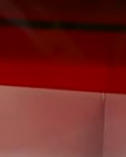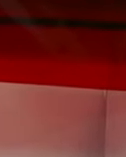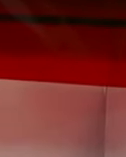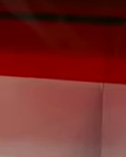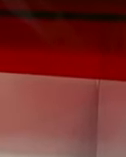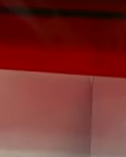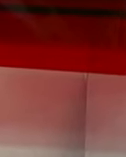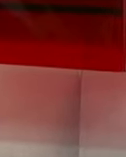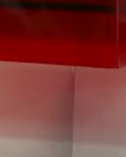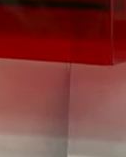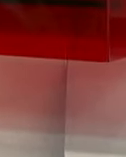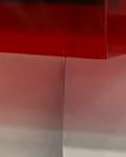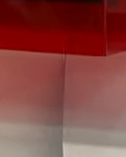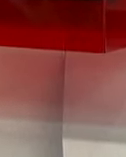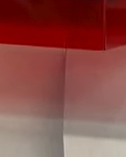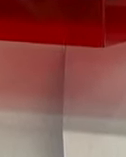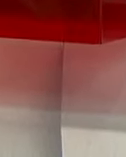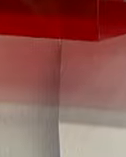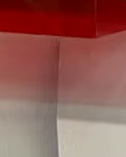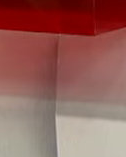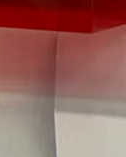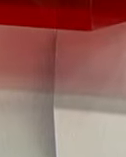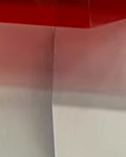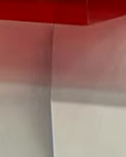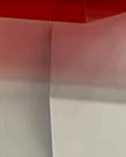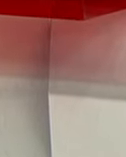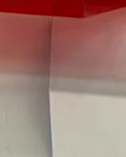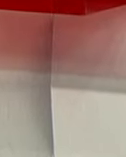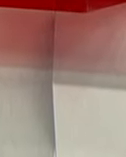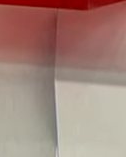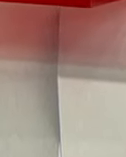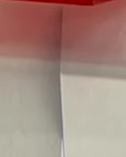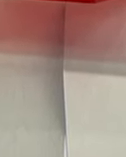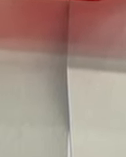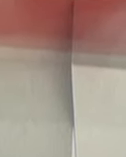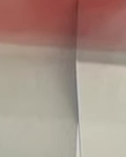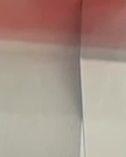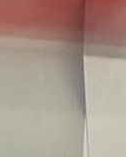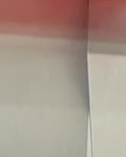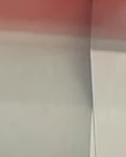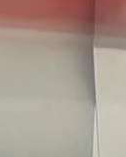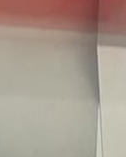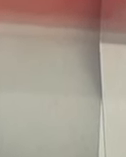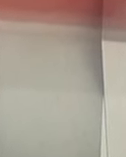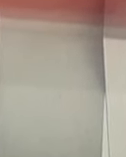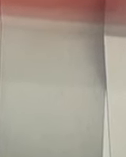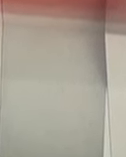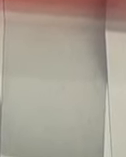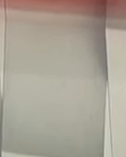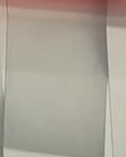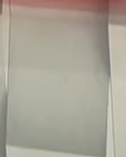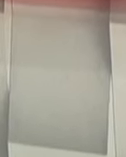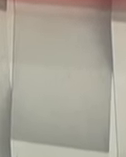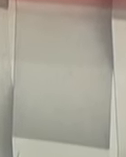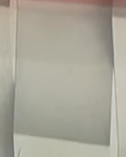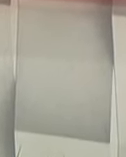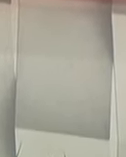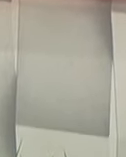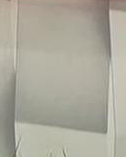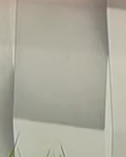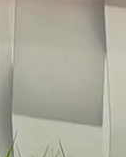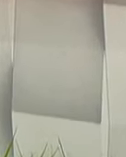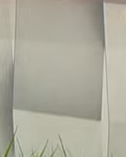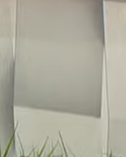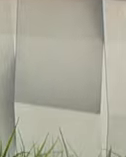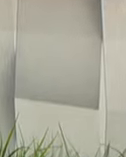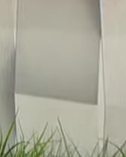Migras al Capi. A ver, el Capi está invitando para que este domingo 13 de diciembre, o sea, este fin de semana, el 13 de diciembre, a